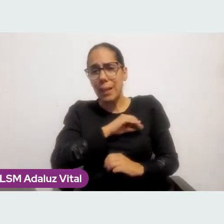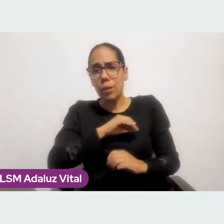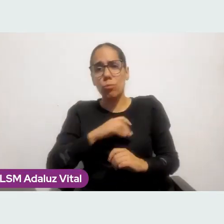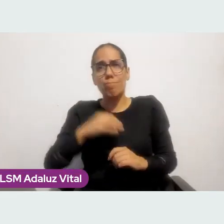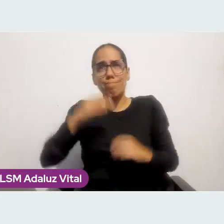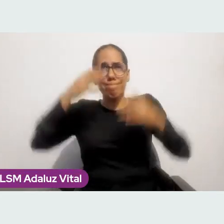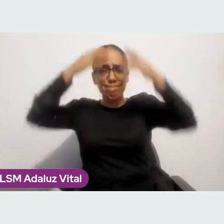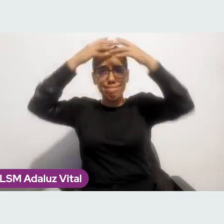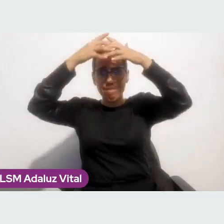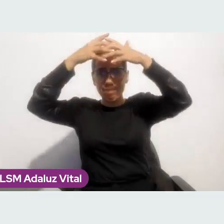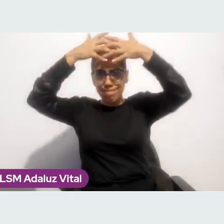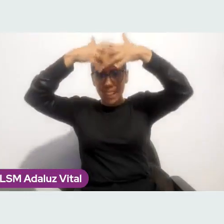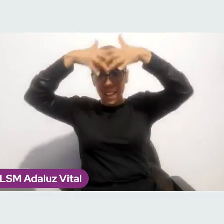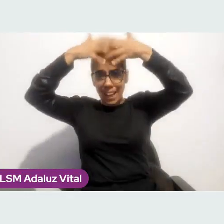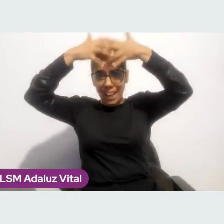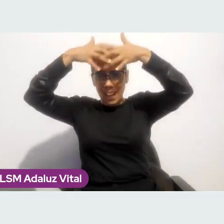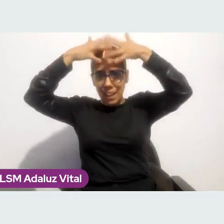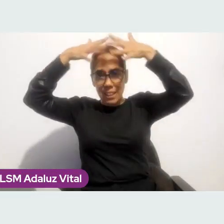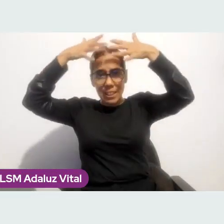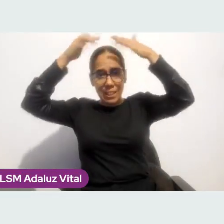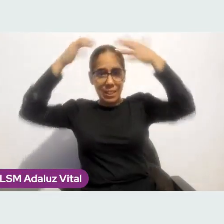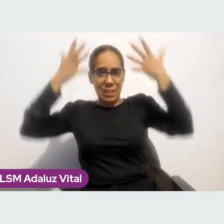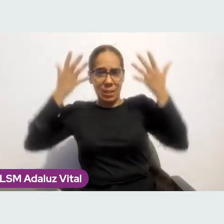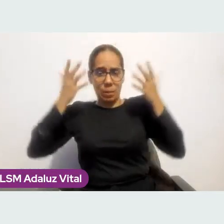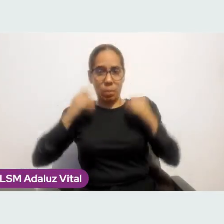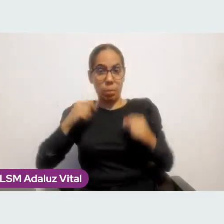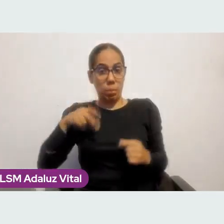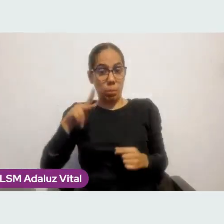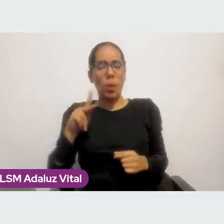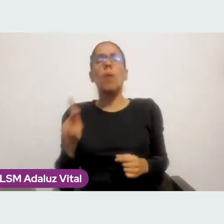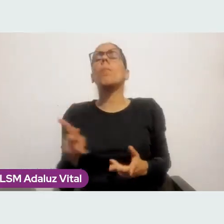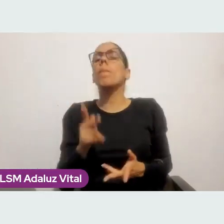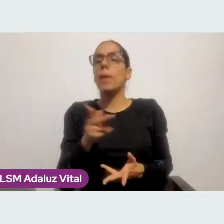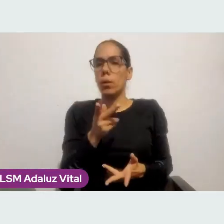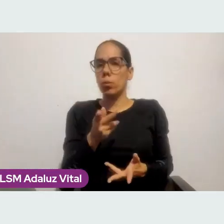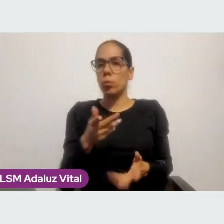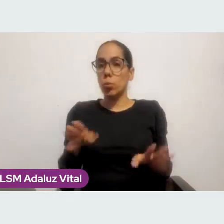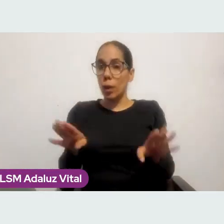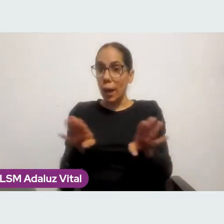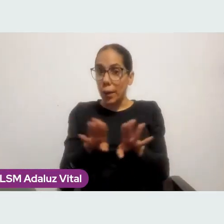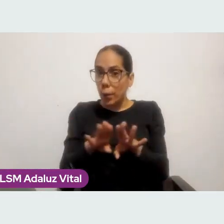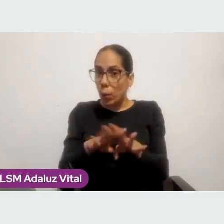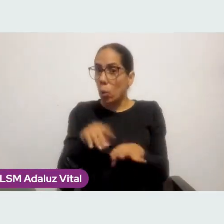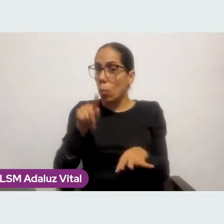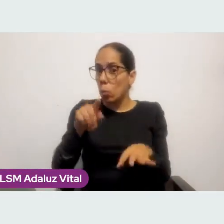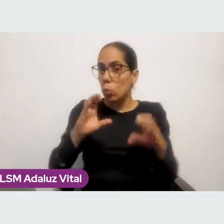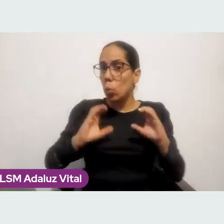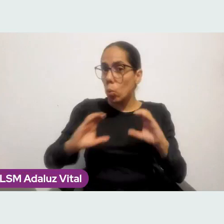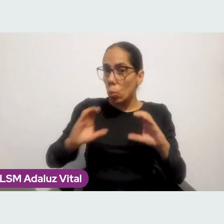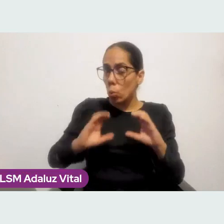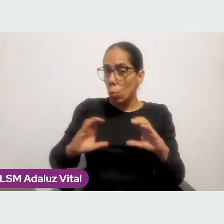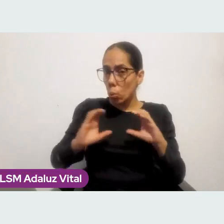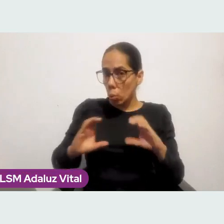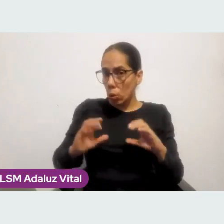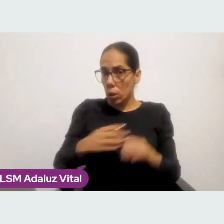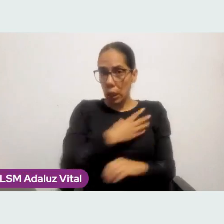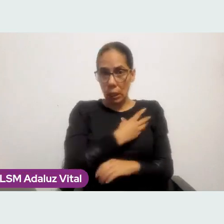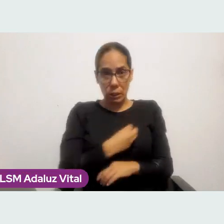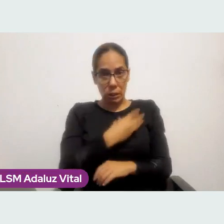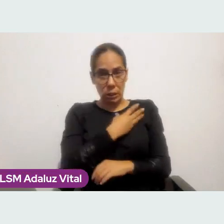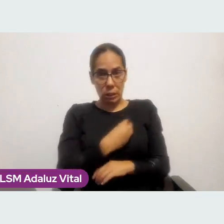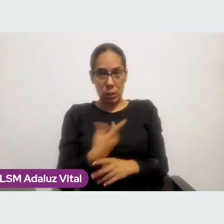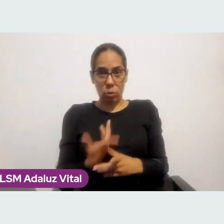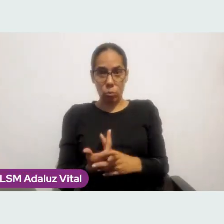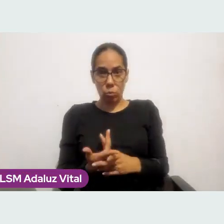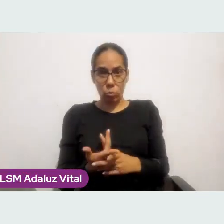¿Cómo cuidamos a nuestros hijos? ¿Cómo hacemos entender la importancia que tienen nuestros hijos,